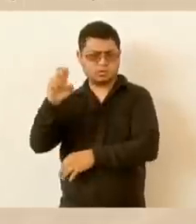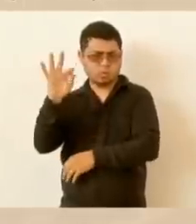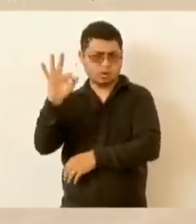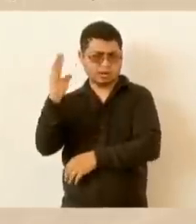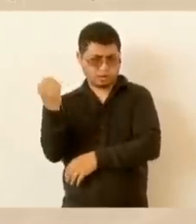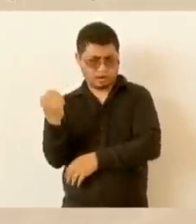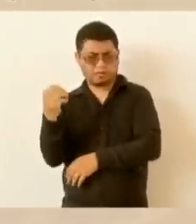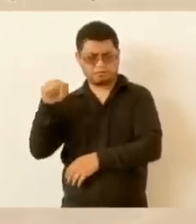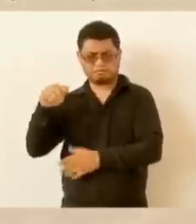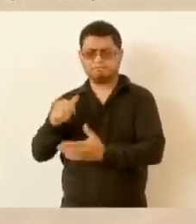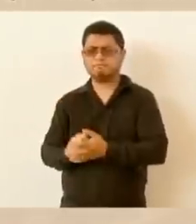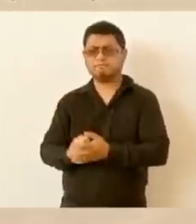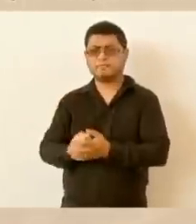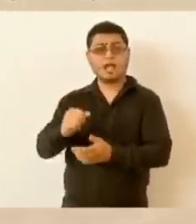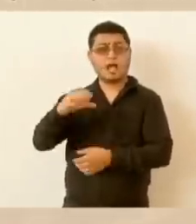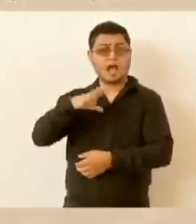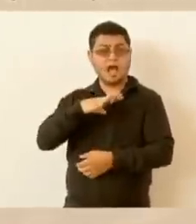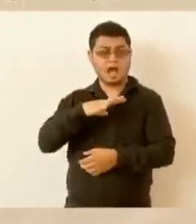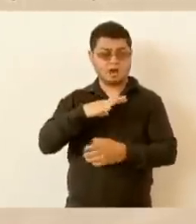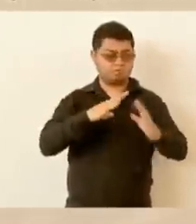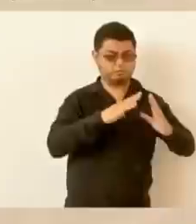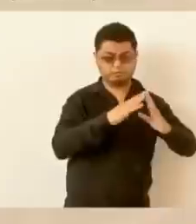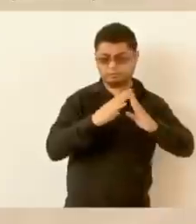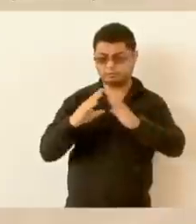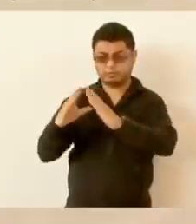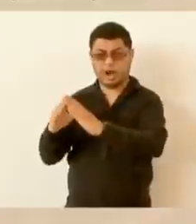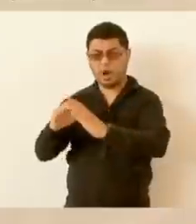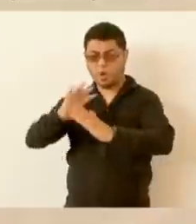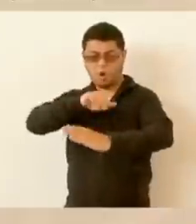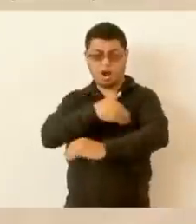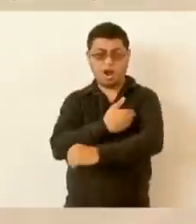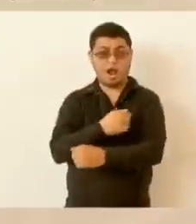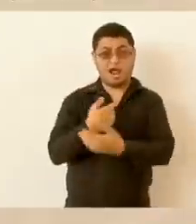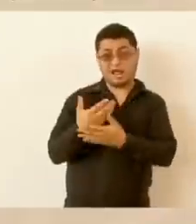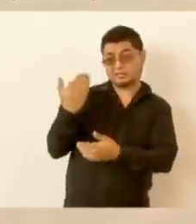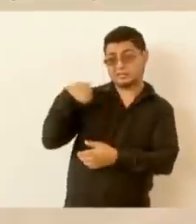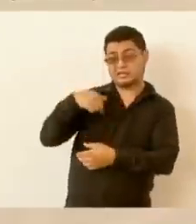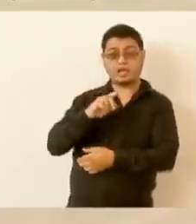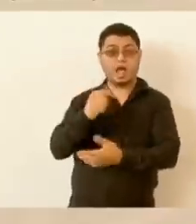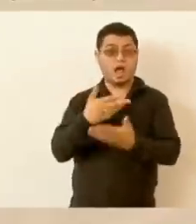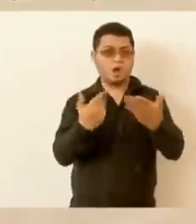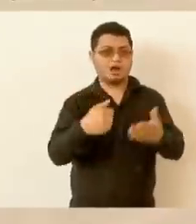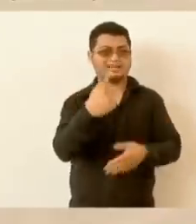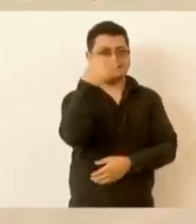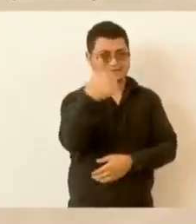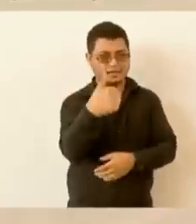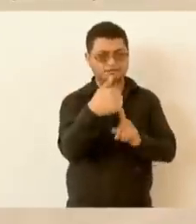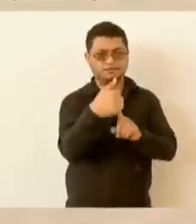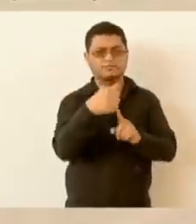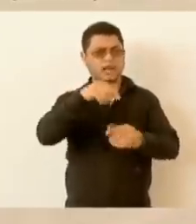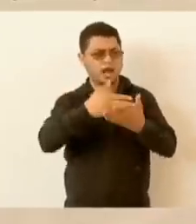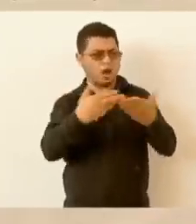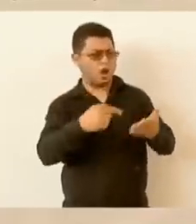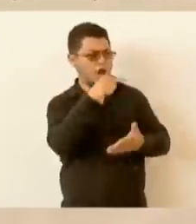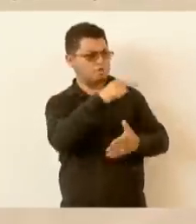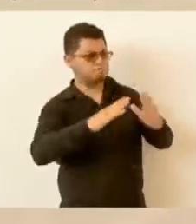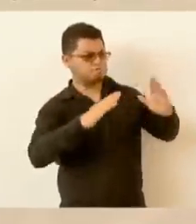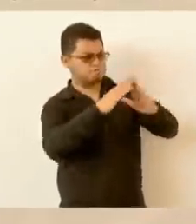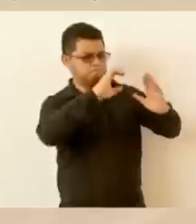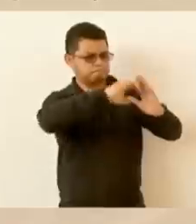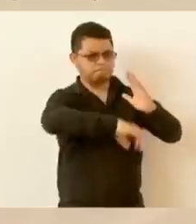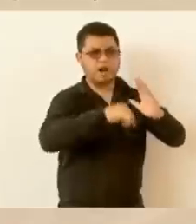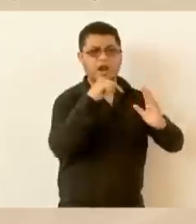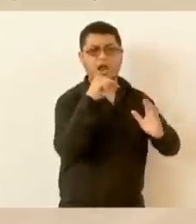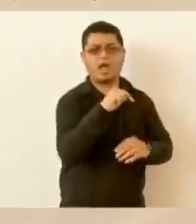163.239. Teníamos 4 centros de acopio de balasto, hoy tenemos 6. Teníamos una planta fabricadora de concreto, hoy están